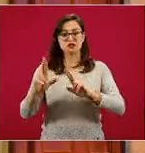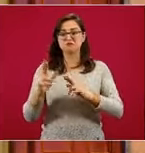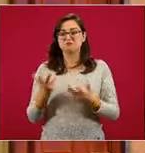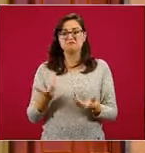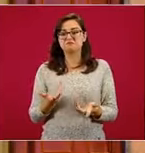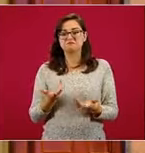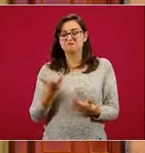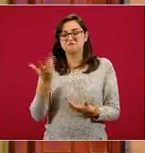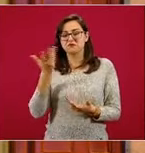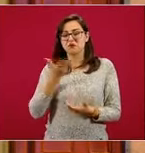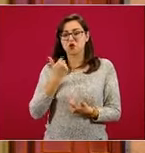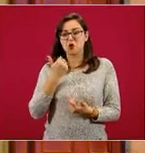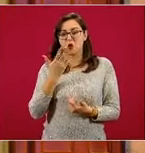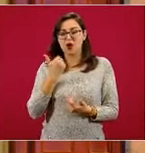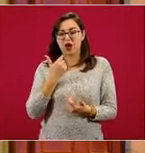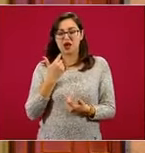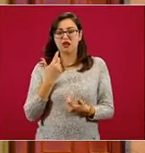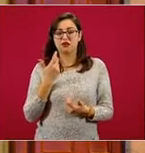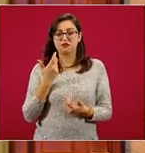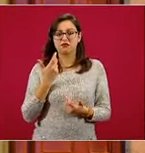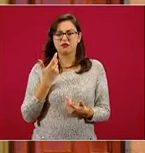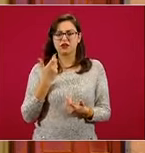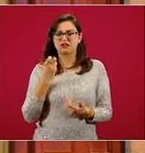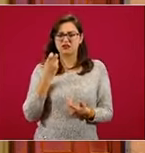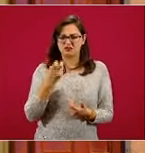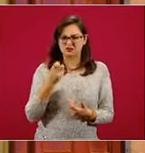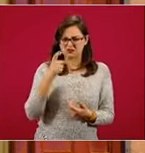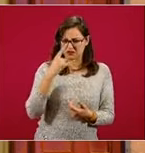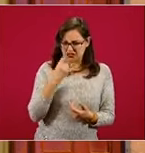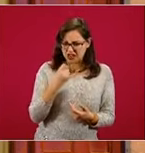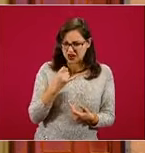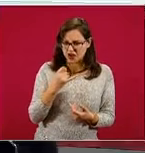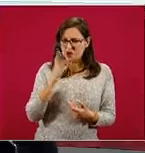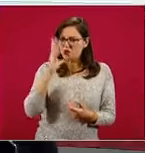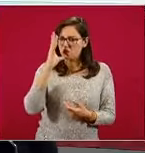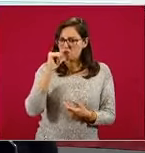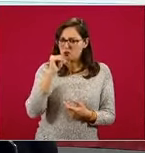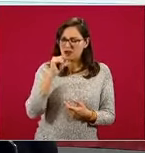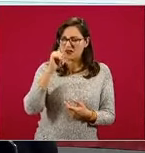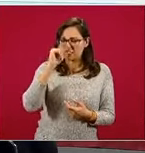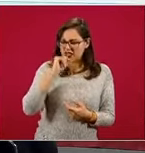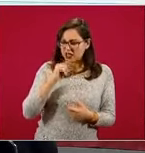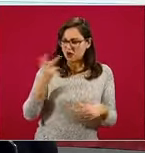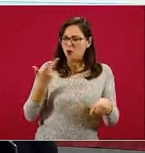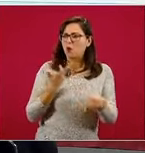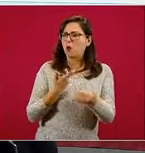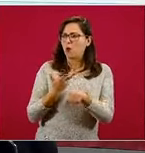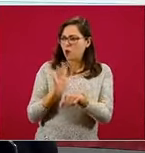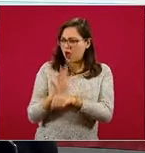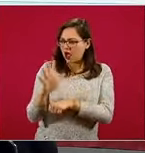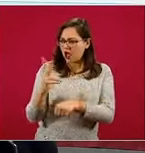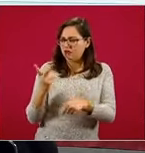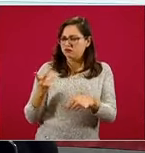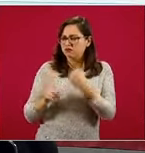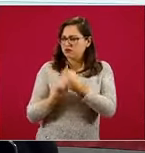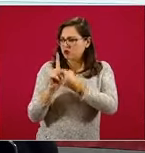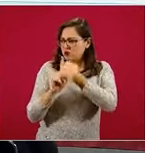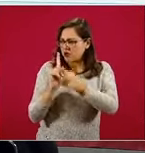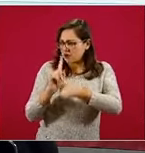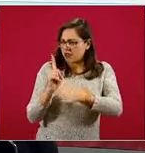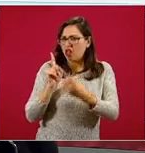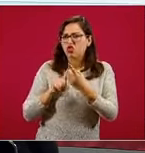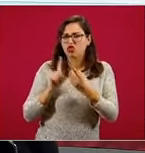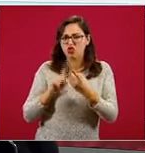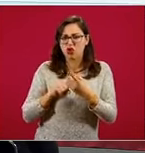Esto precisamente se está revisando con las entidades federativas que en su momento tendrían la mayor aportación para ver en dónde estaría